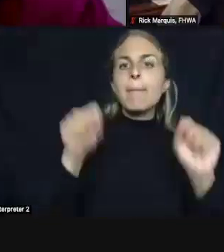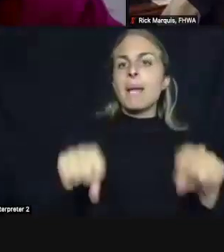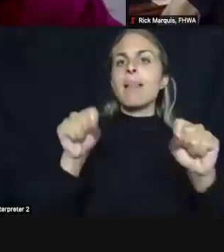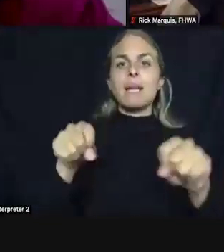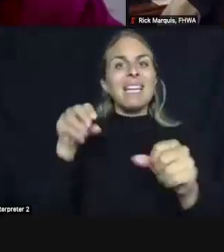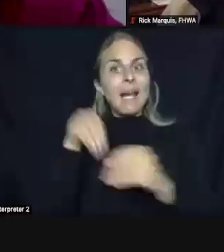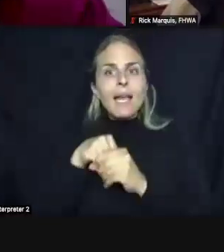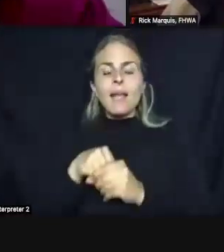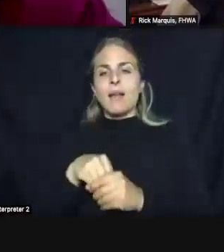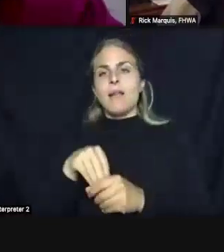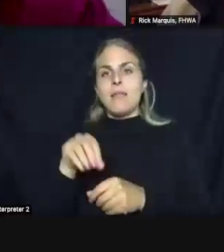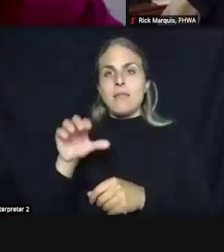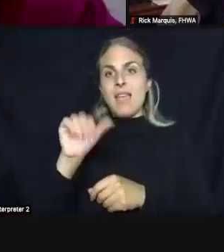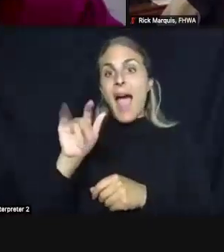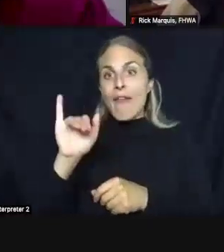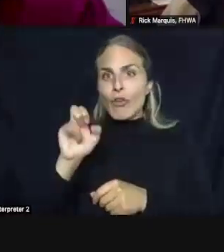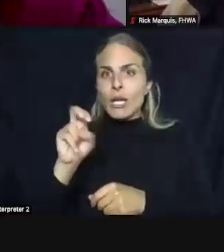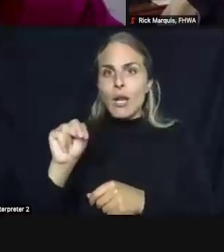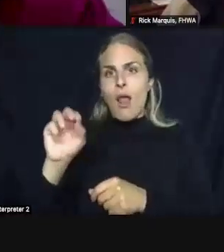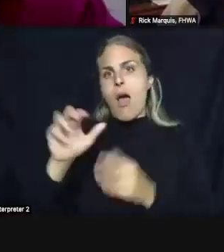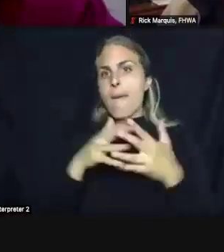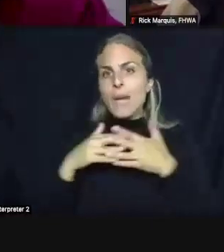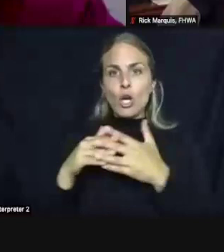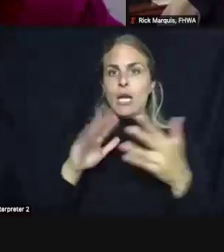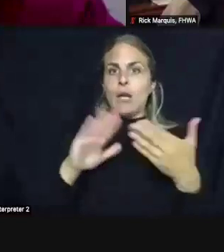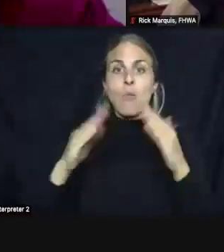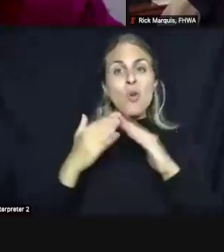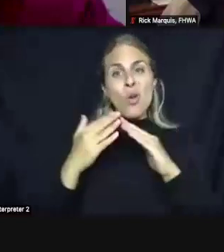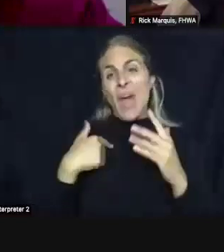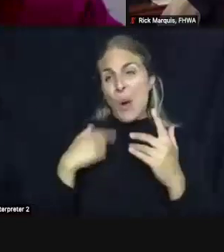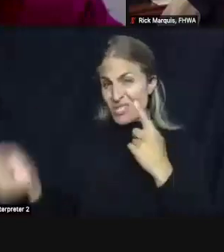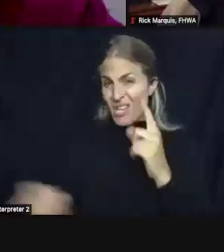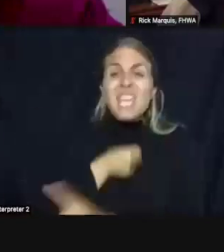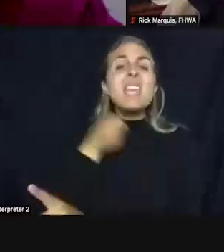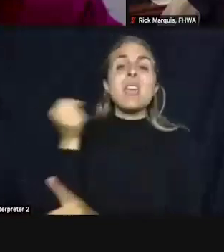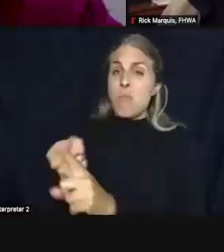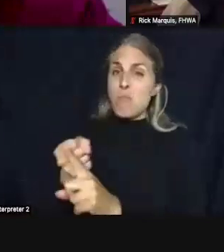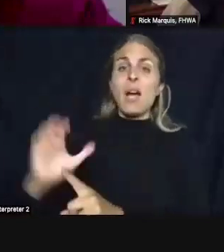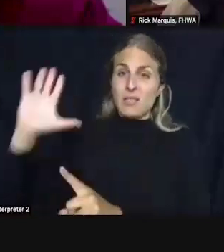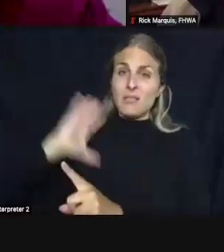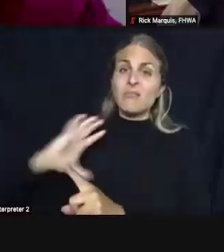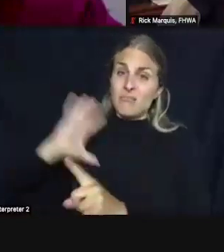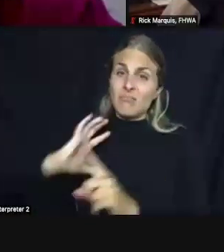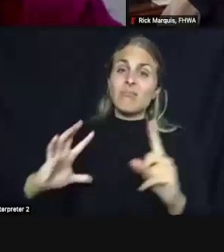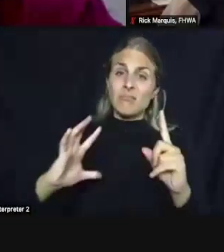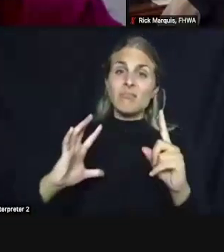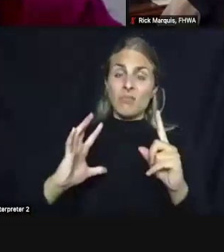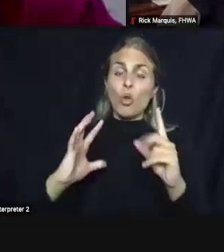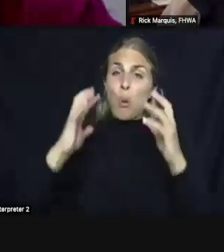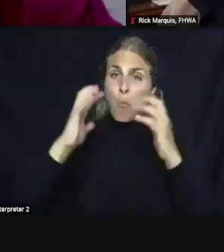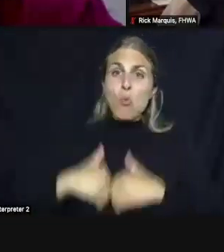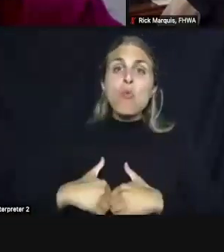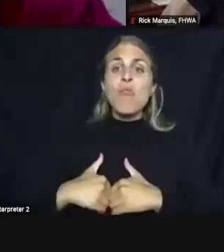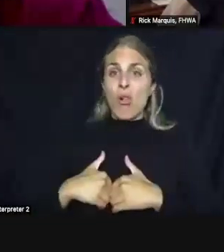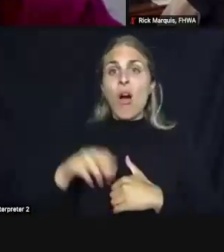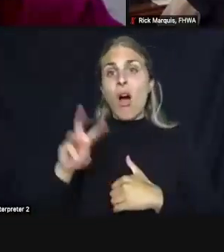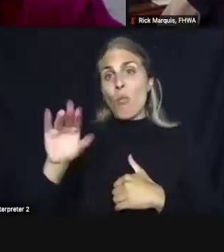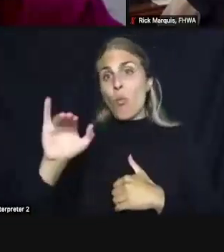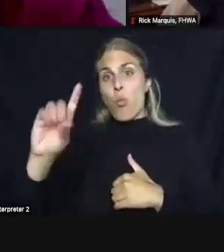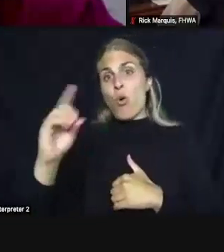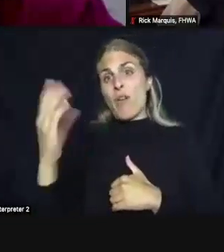desarrollo económico más viable dentro de la comunidad afroamericana que recibió un